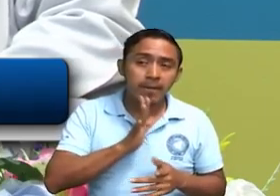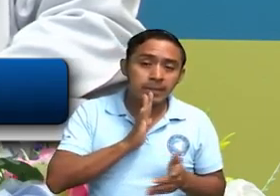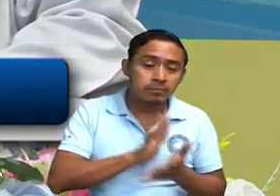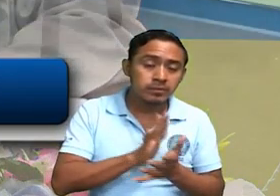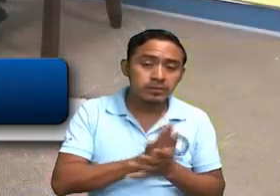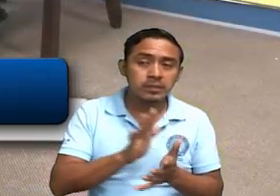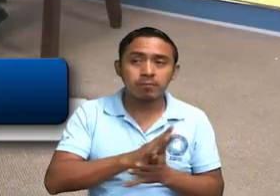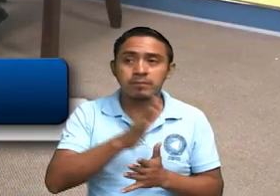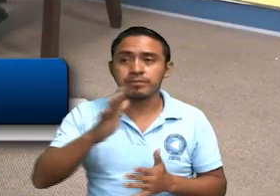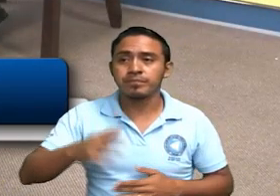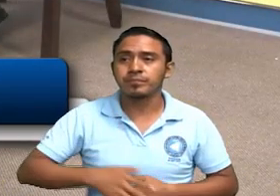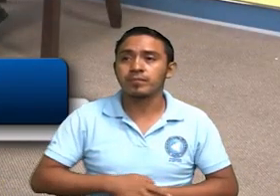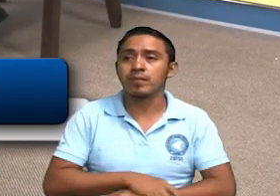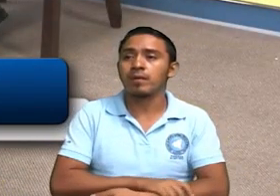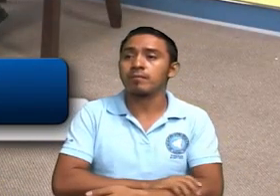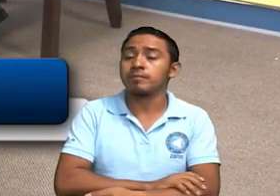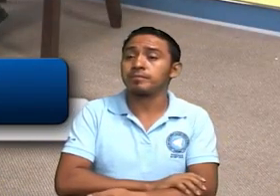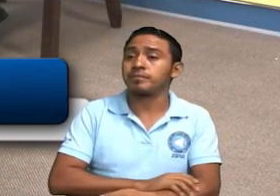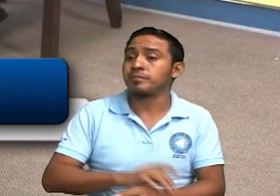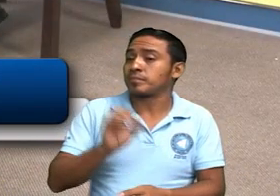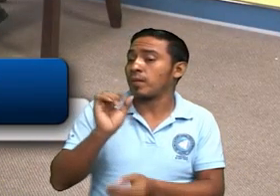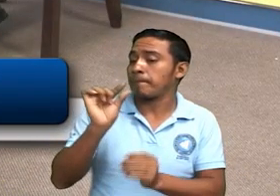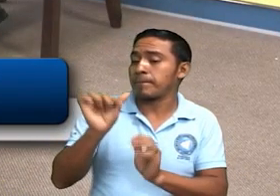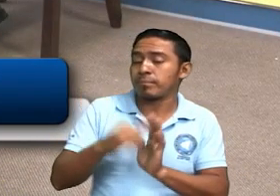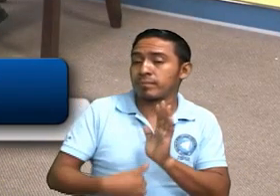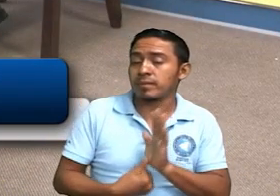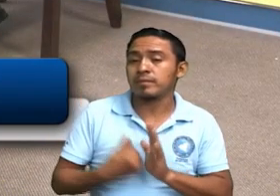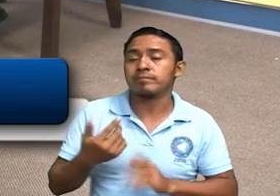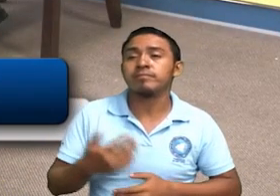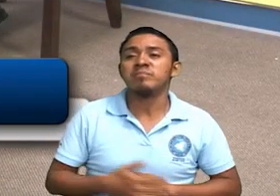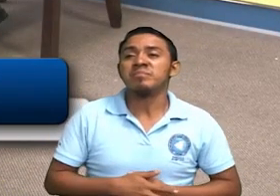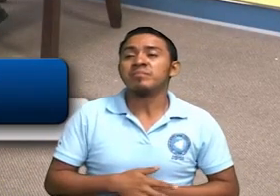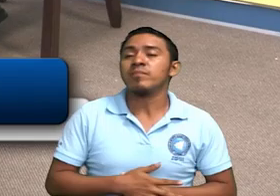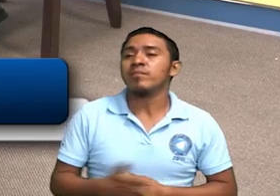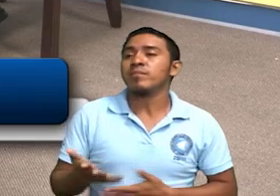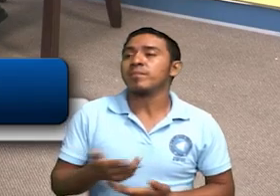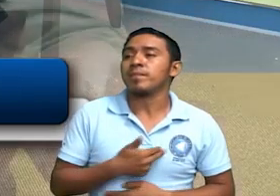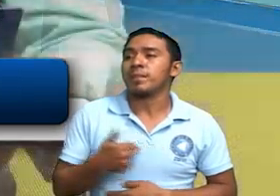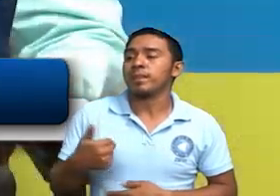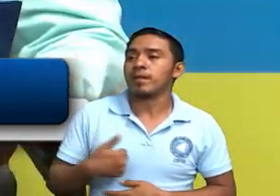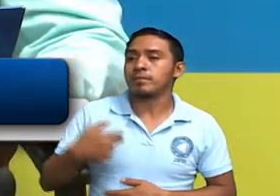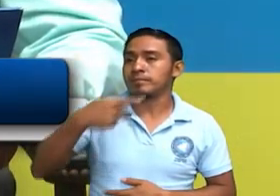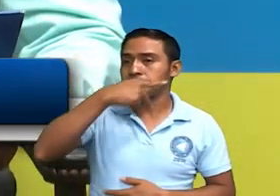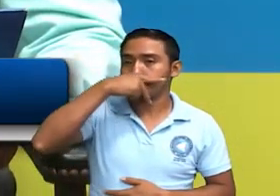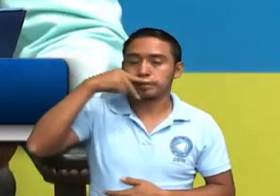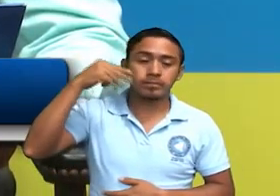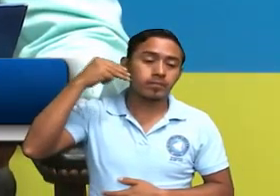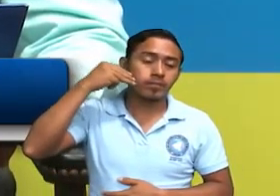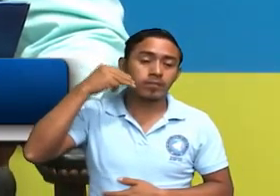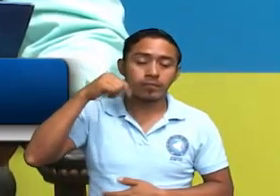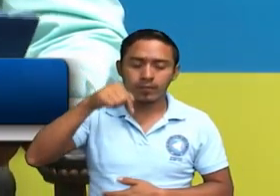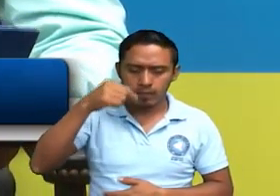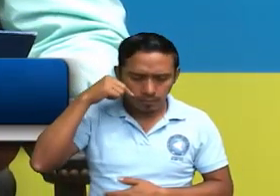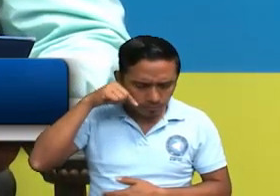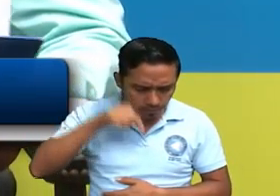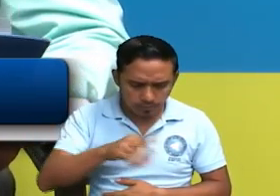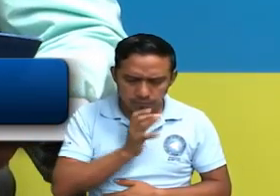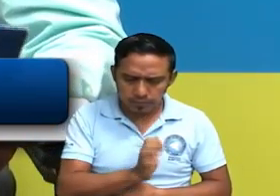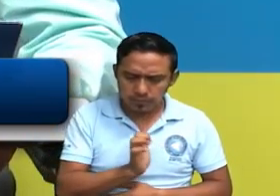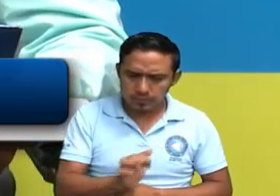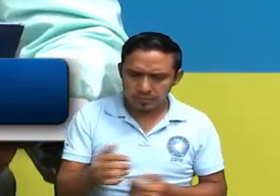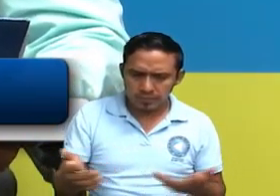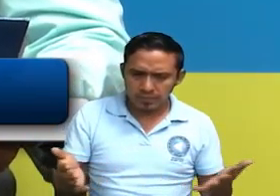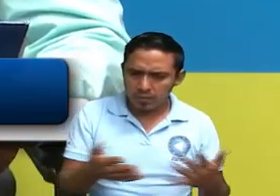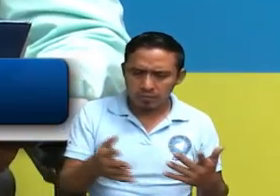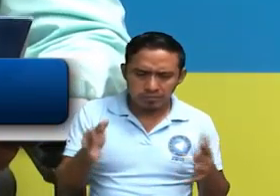Precisamente, rápidamente, doctor, ya tenemos pocos minutos. ¿Qué puede hacer un padre de familia que está detectando que el niño precisamente